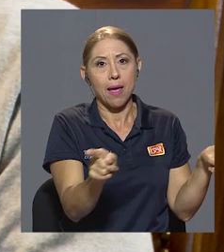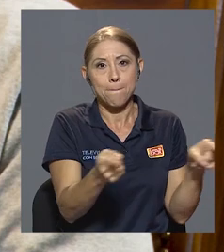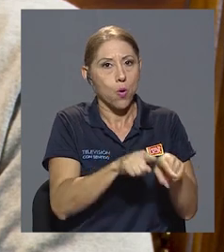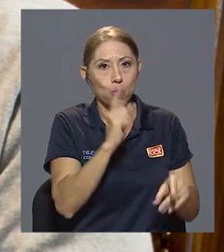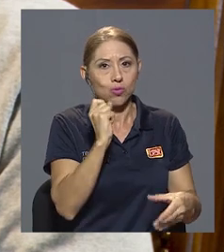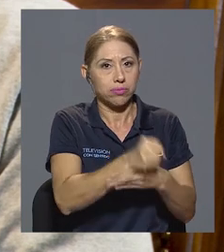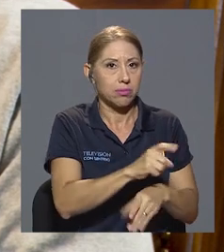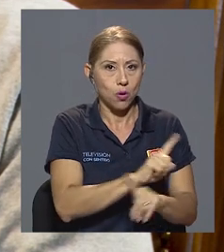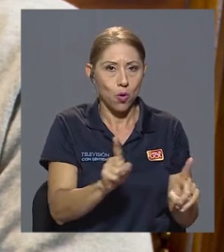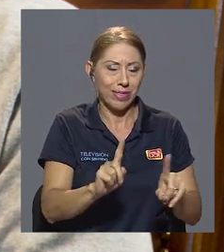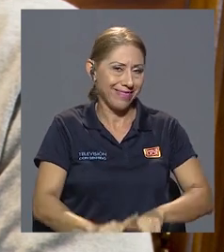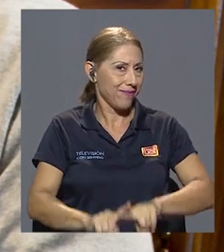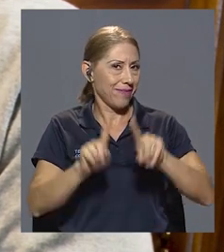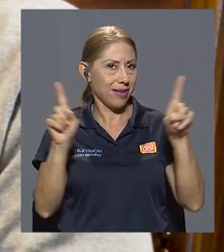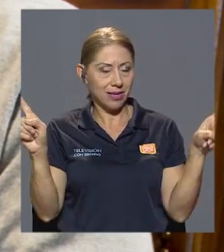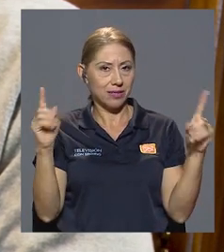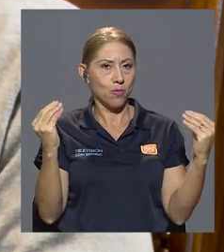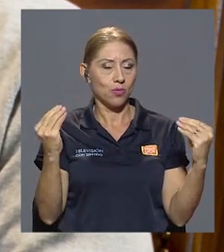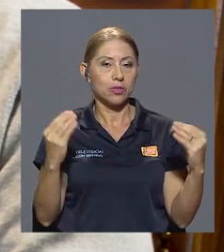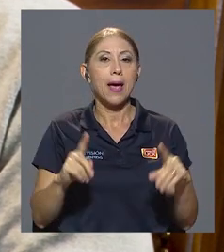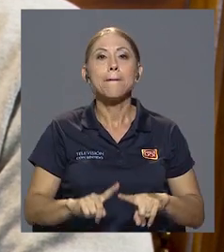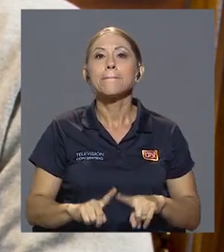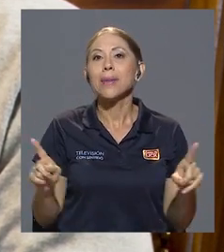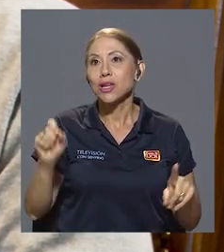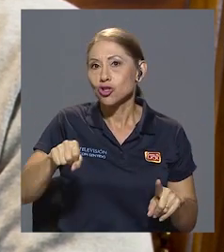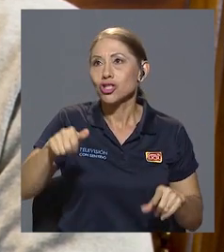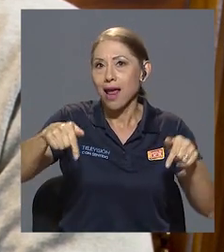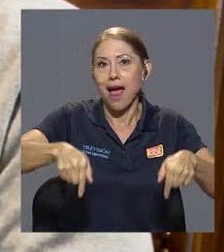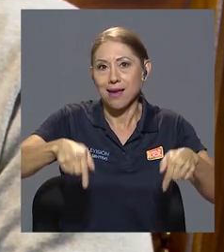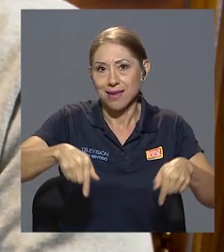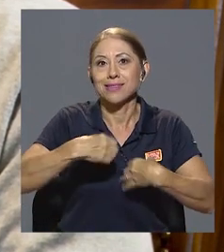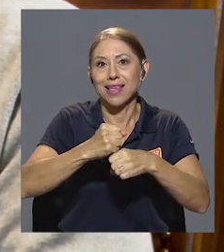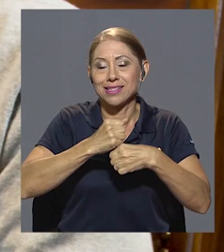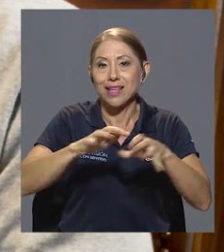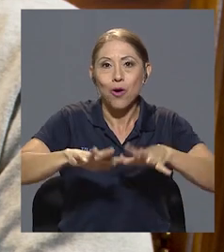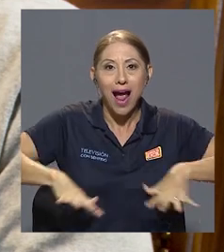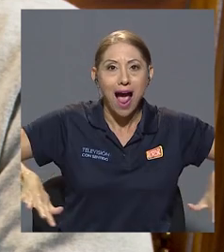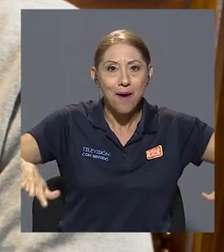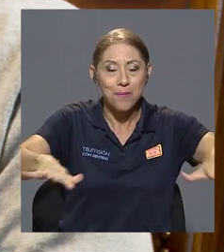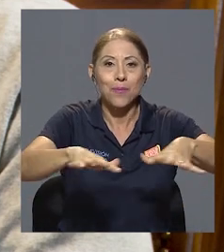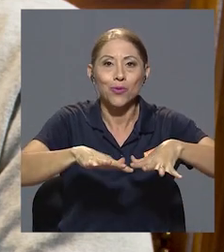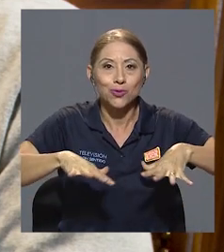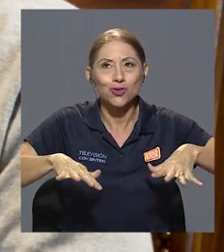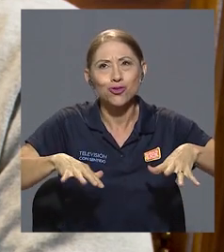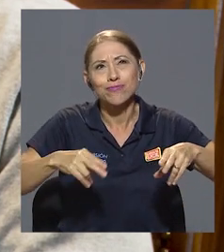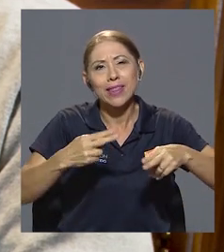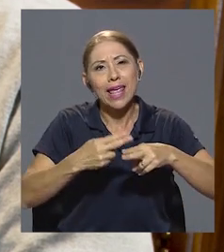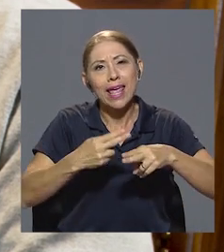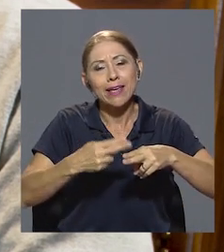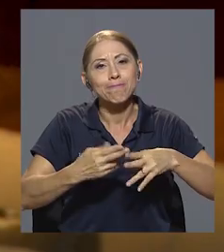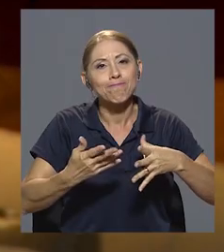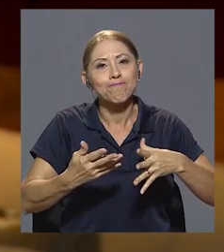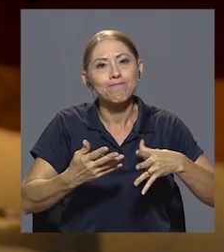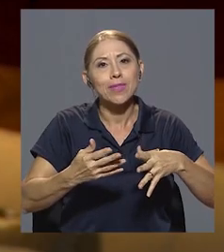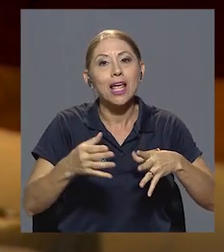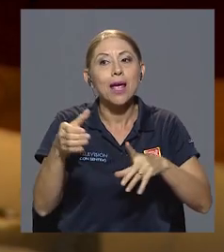exterminio por supuesto hay un mundo de diferencia pero si hubo el campo de llamémosla usted